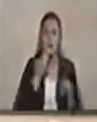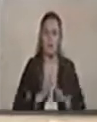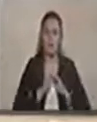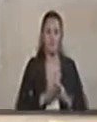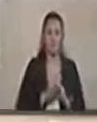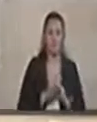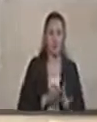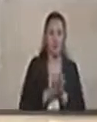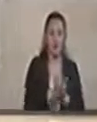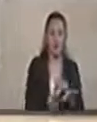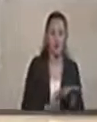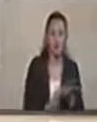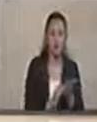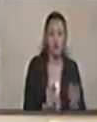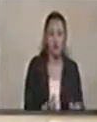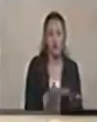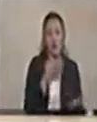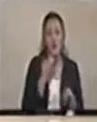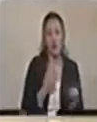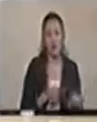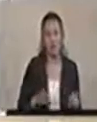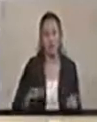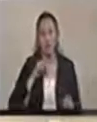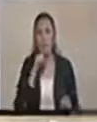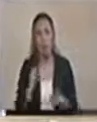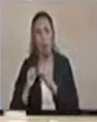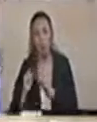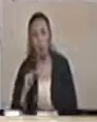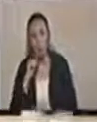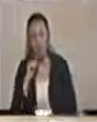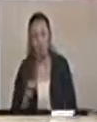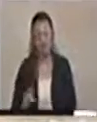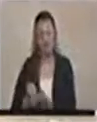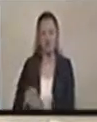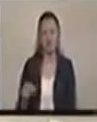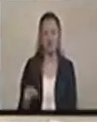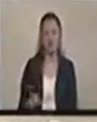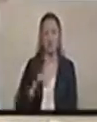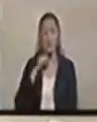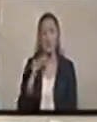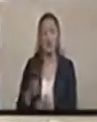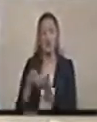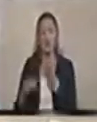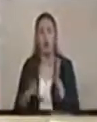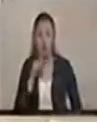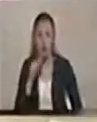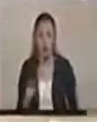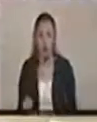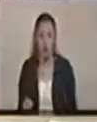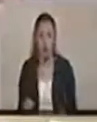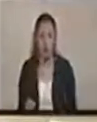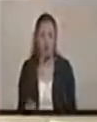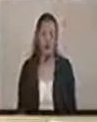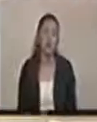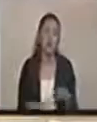barato ayudarle al adicto que no hacer nada. Así que yo los